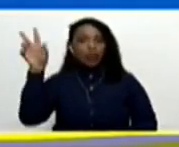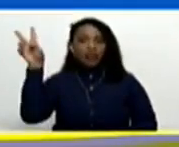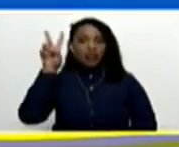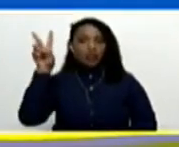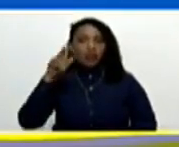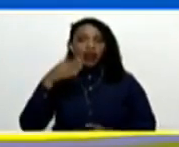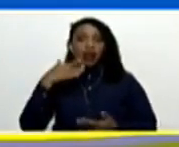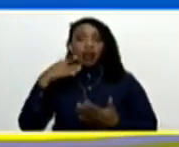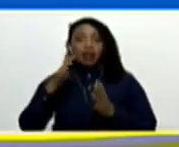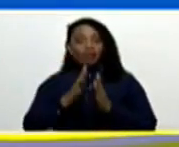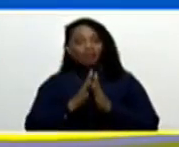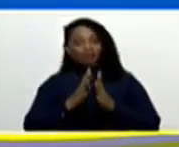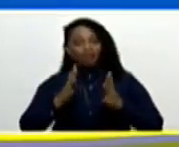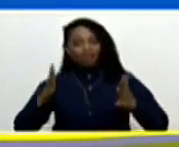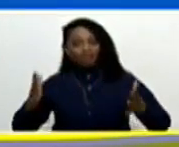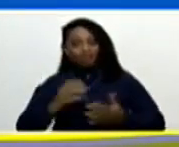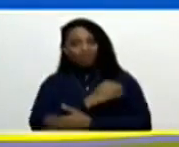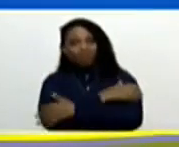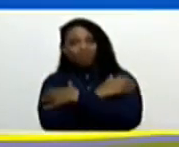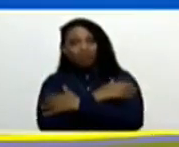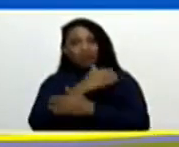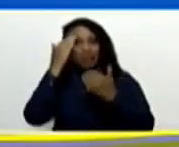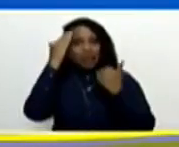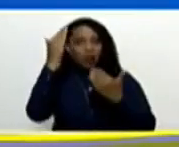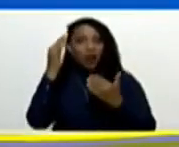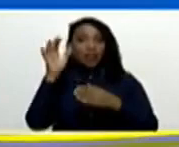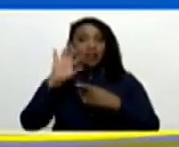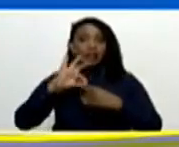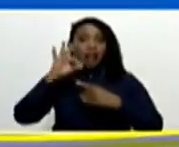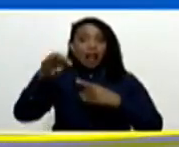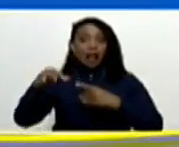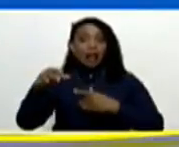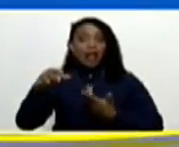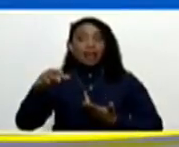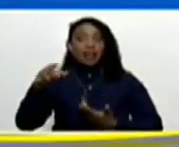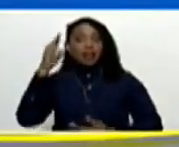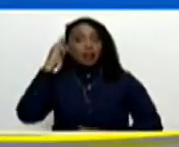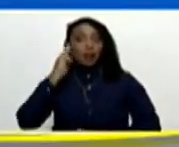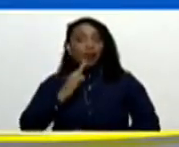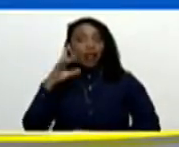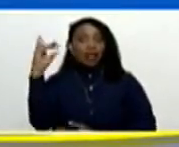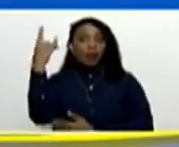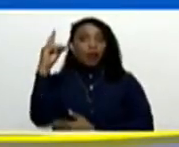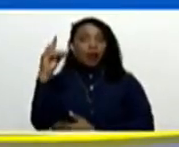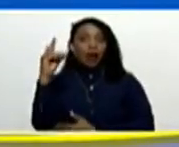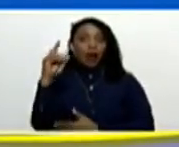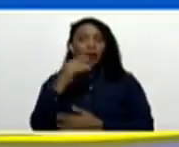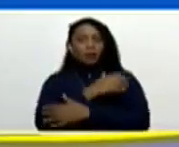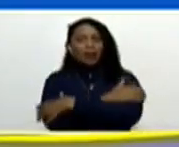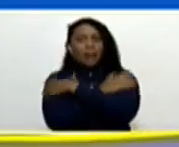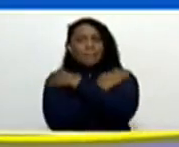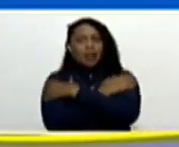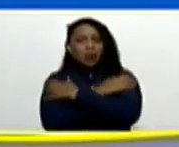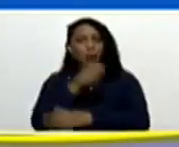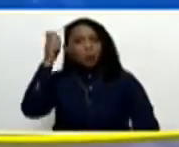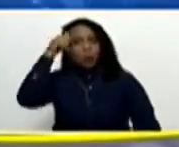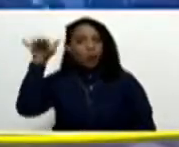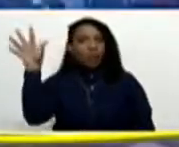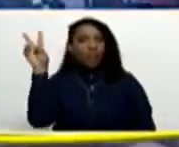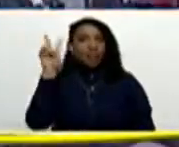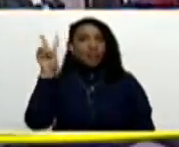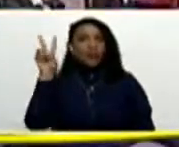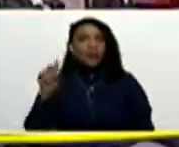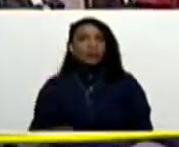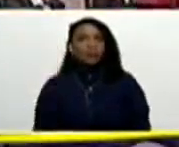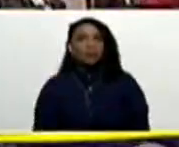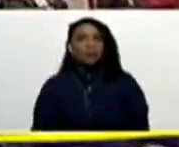gran saludo. Desde la hija predilecta de Simón Bolívar, desde Bolivia, un gran abrazo para el pueblo venezolano.